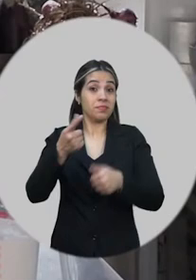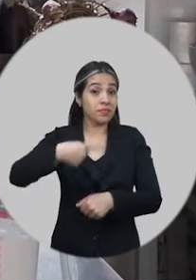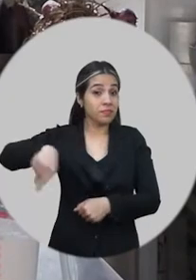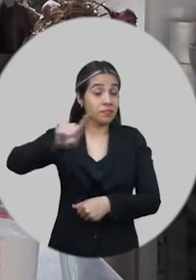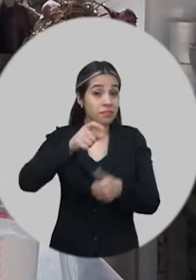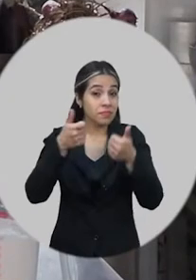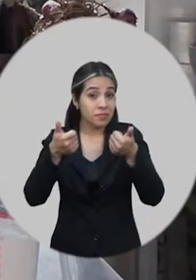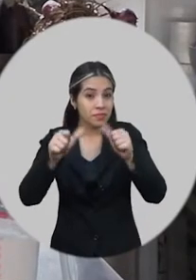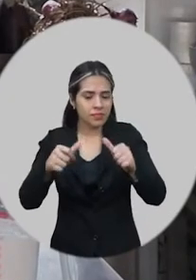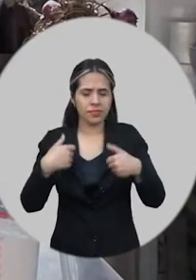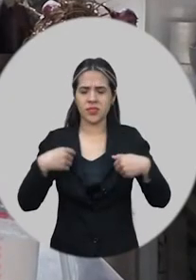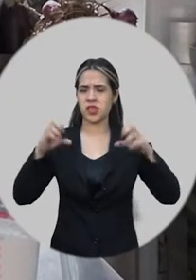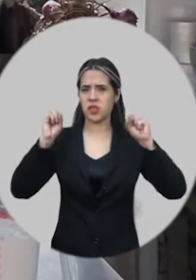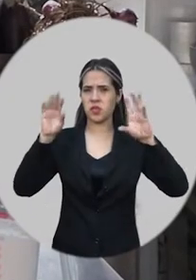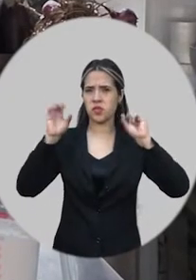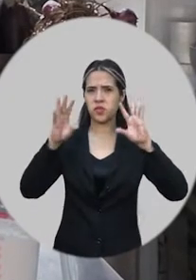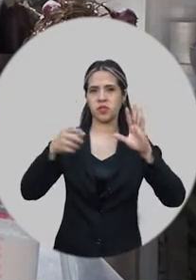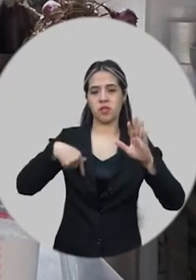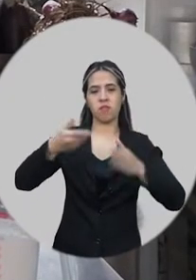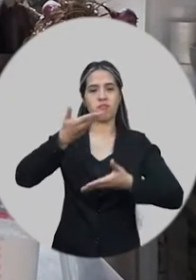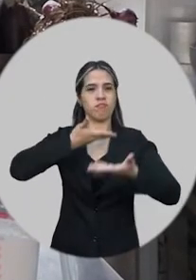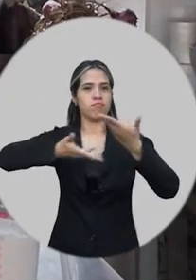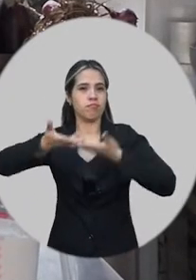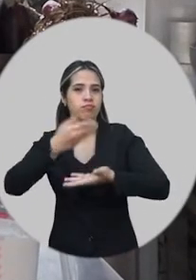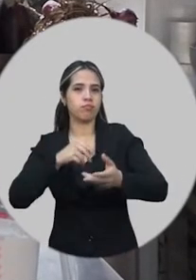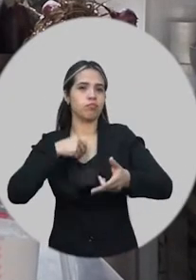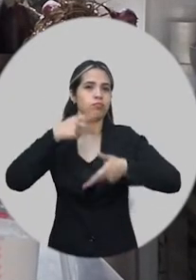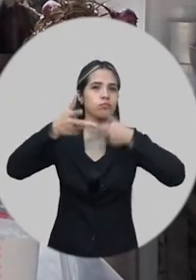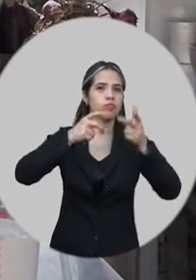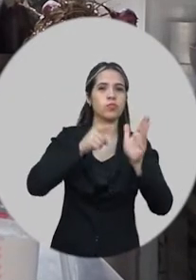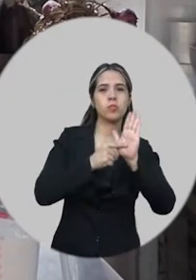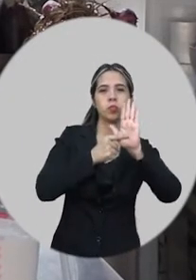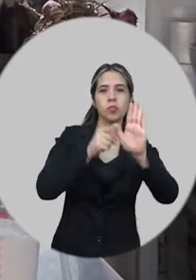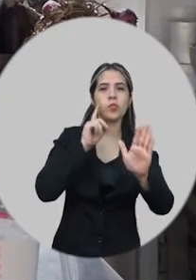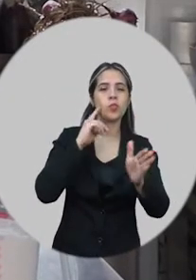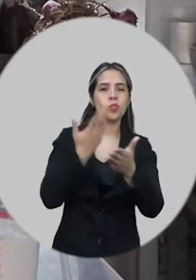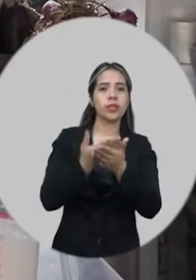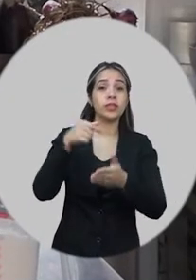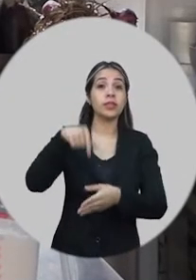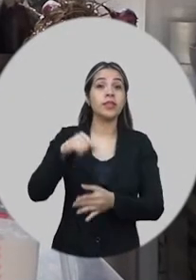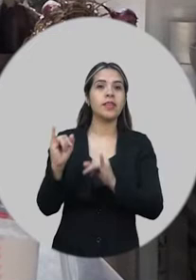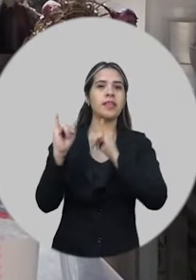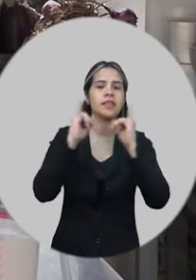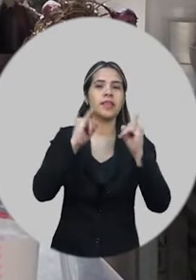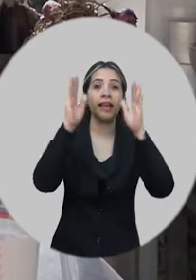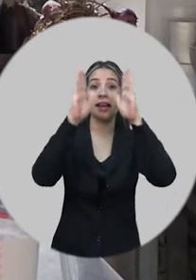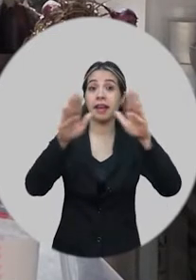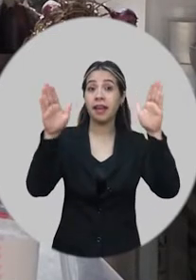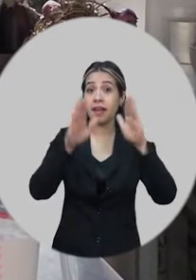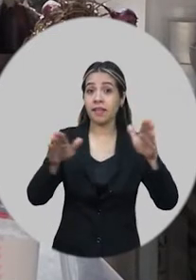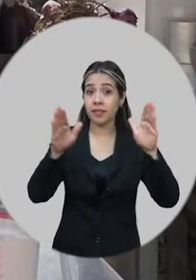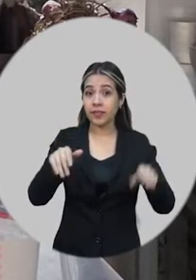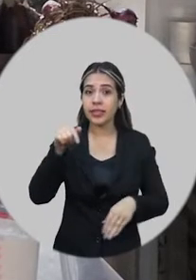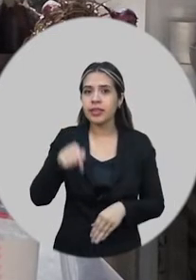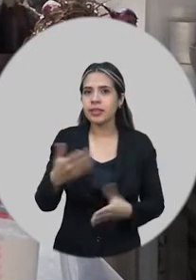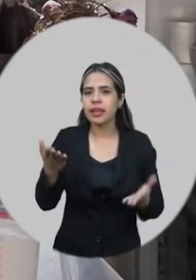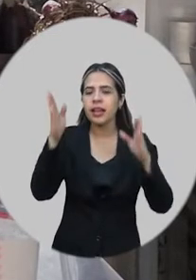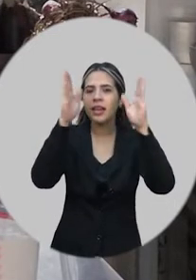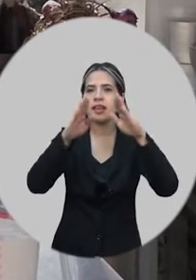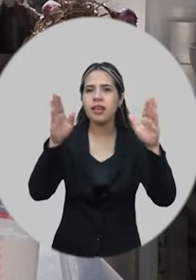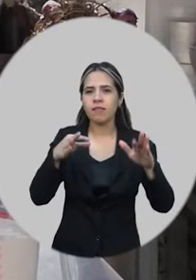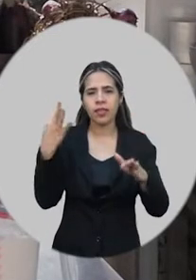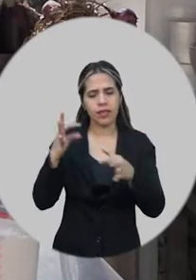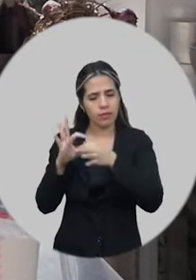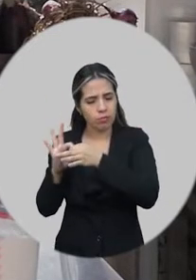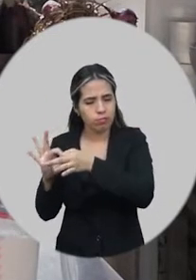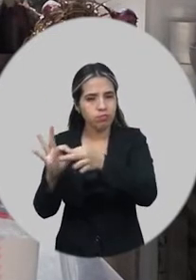¿Cómo están todos? Muy contenta de compartir con ustedes este día tan especial de Navidad. Una Navidad donde tenemos que estar